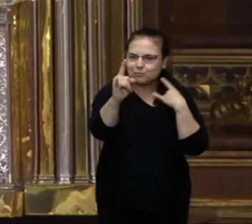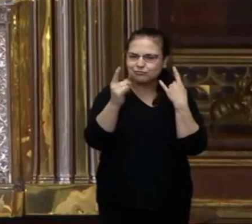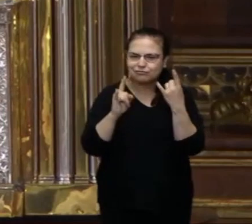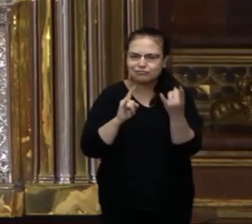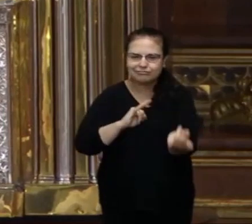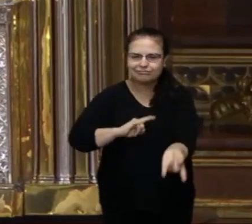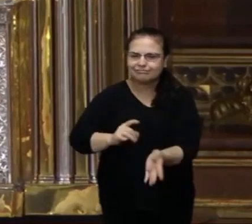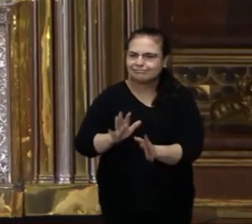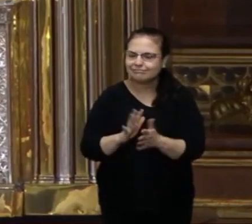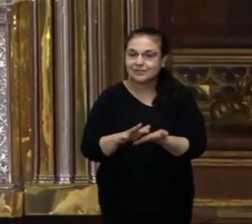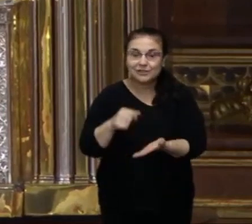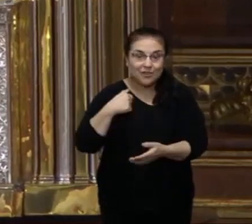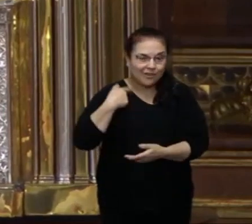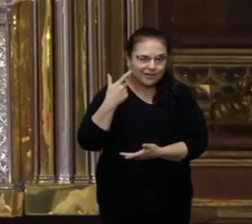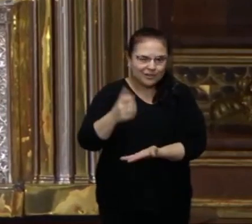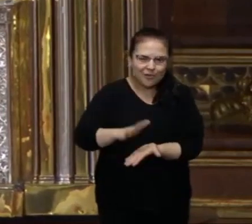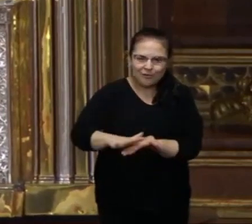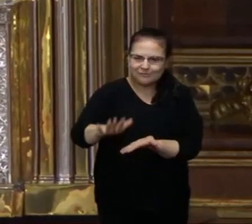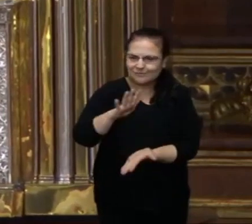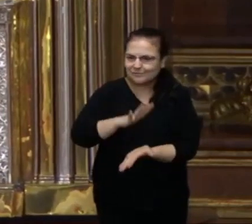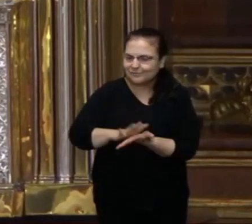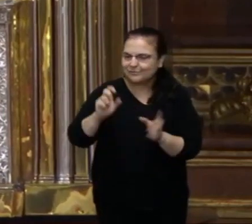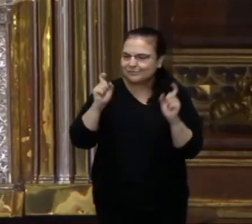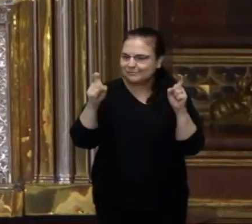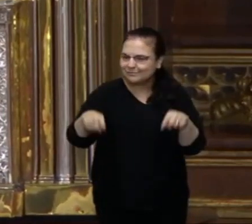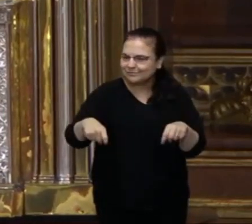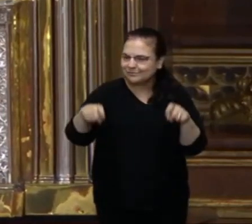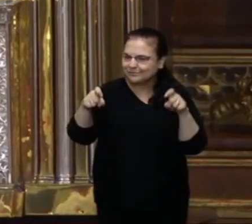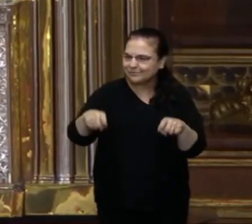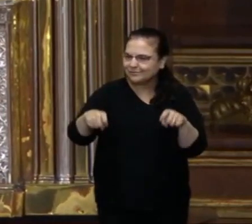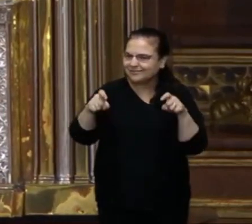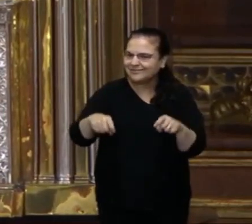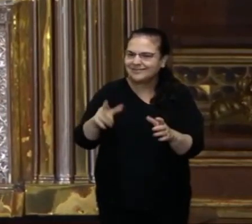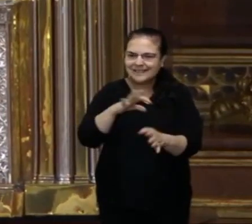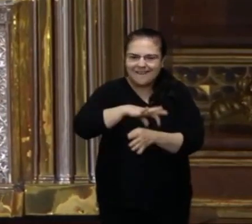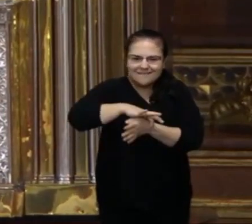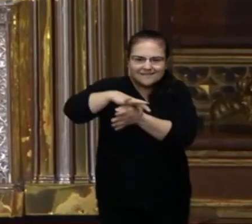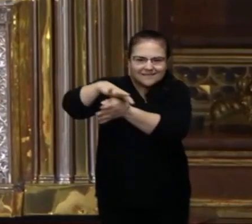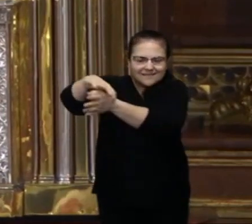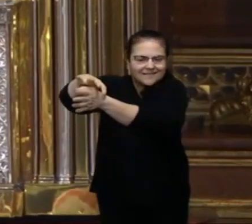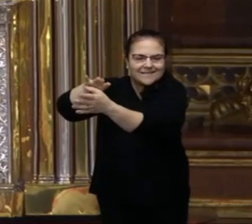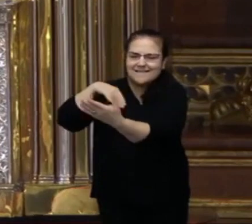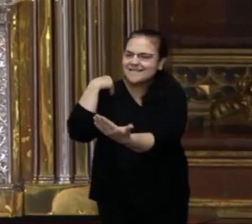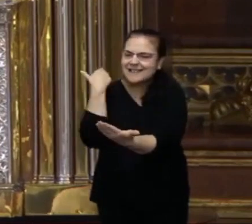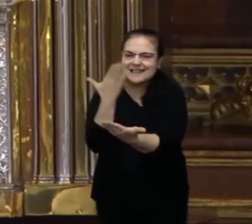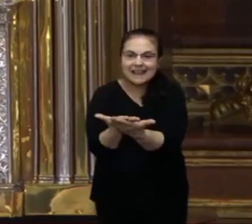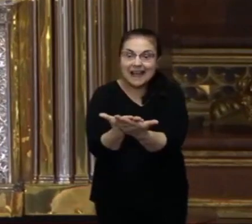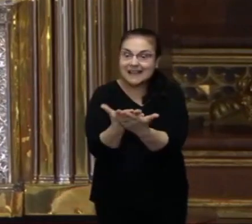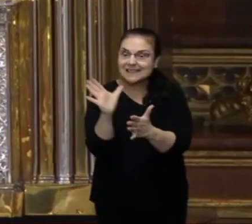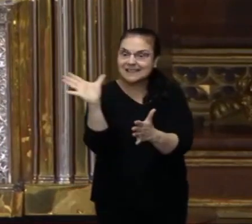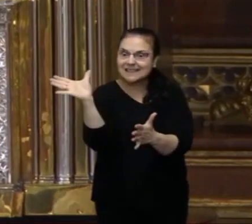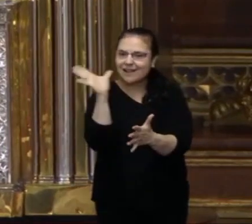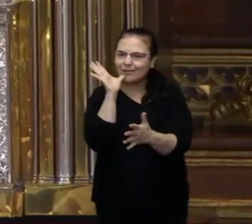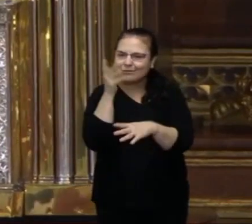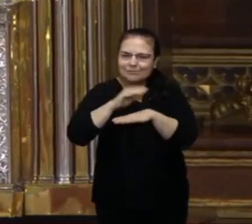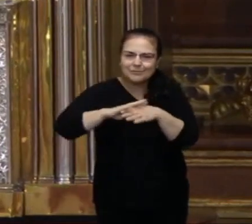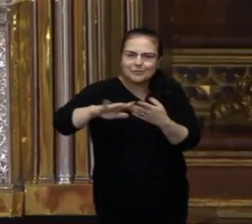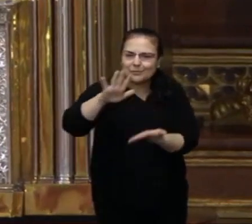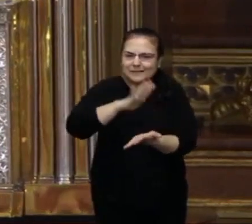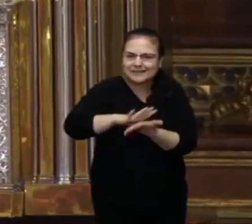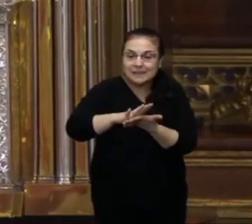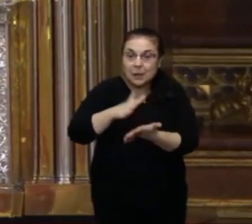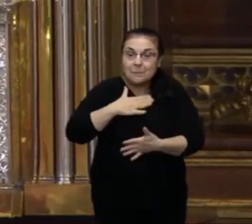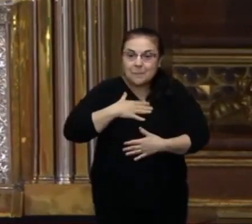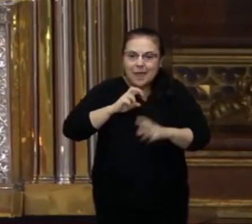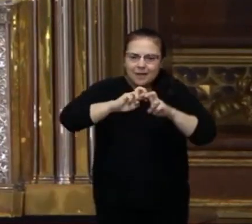praderas me hace recostar, me conduce hacia fuentes tranquilas y